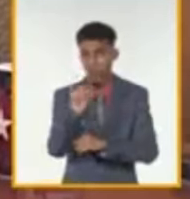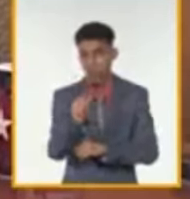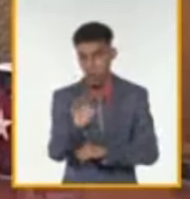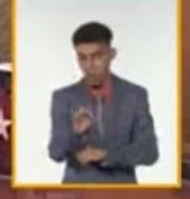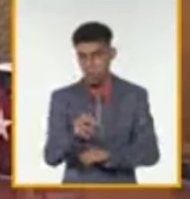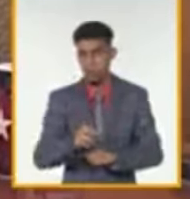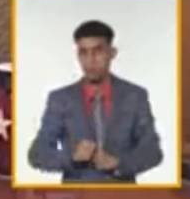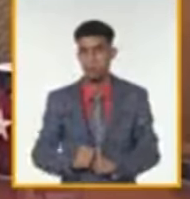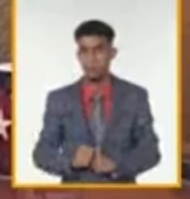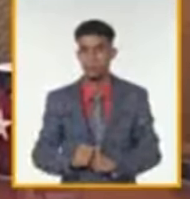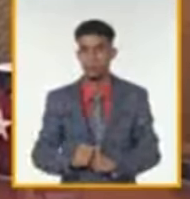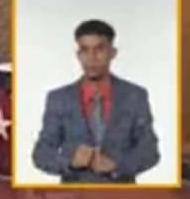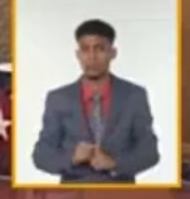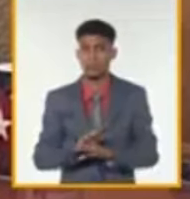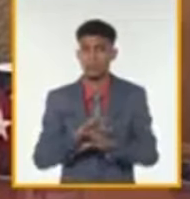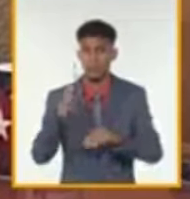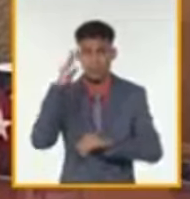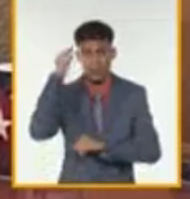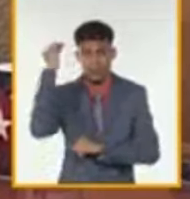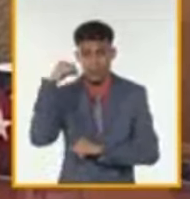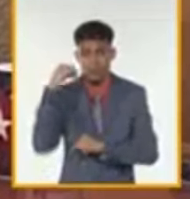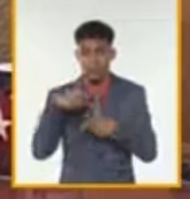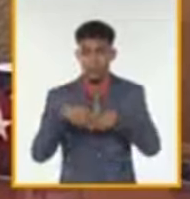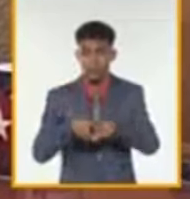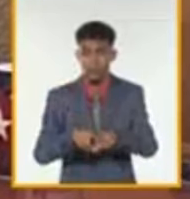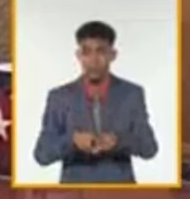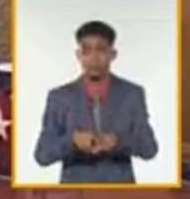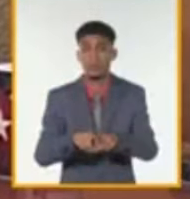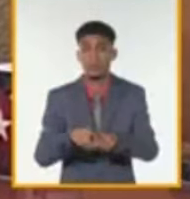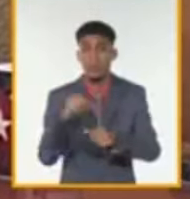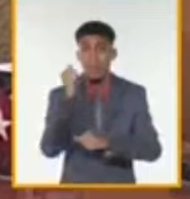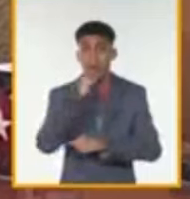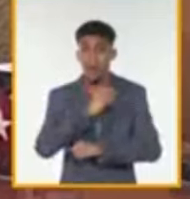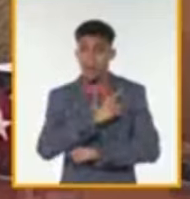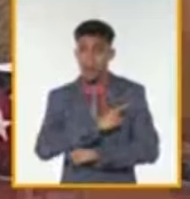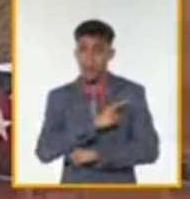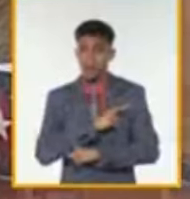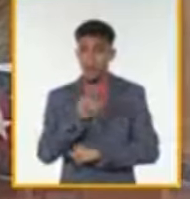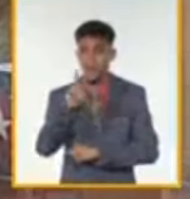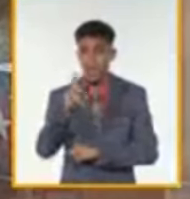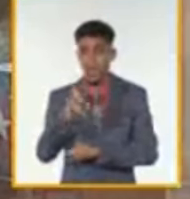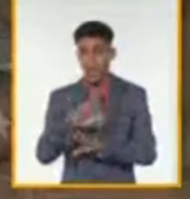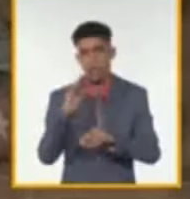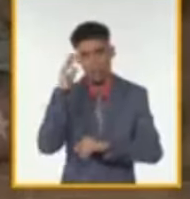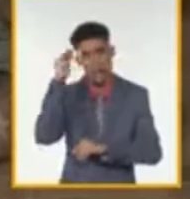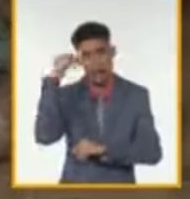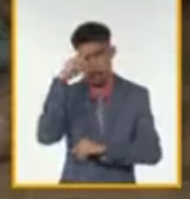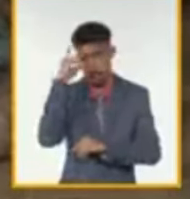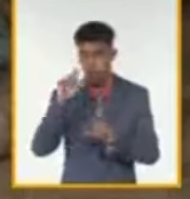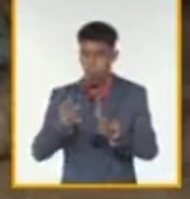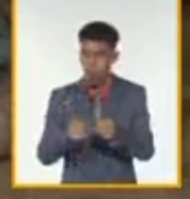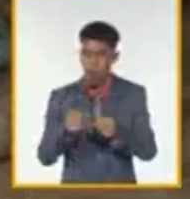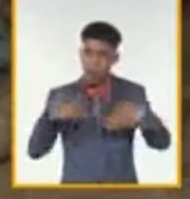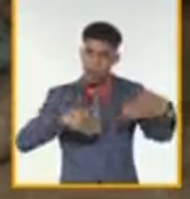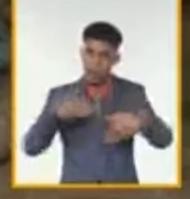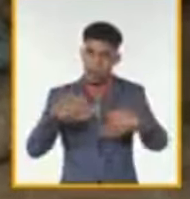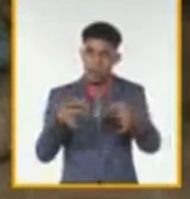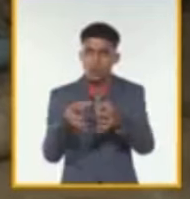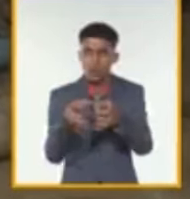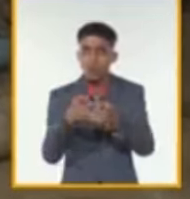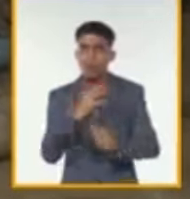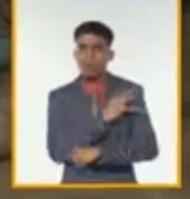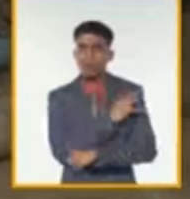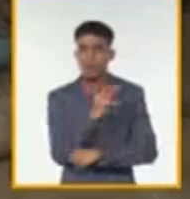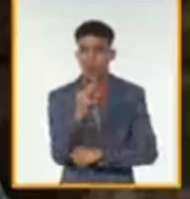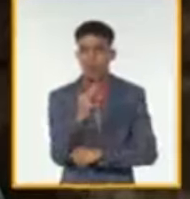sabemos que vamos a estar acompañados además de los que van los diputados villaclareño que van a estar participando un grupo de invitados que van a